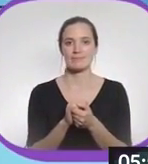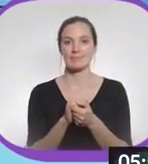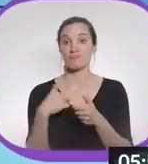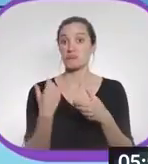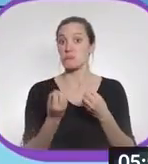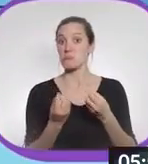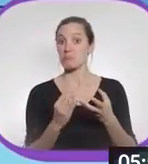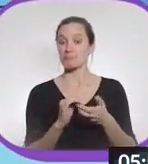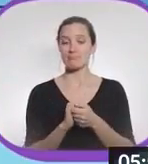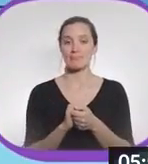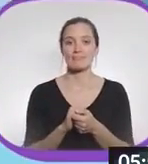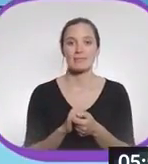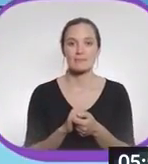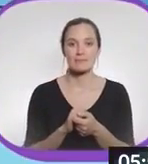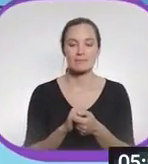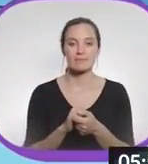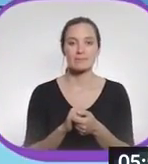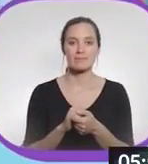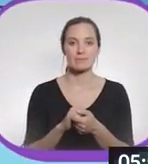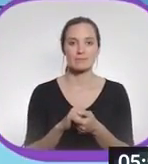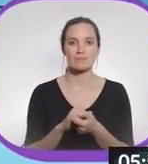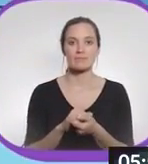¡Yo estoy bien!